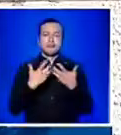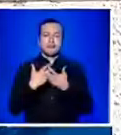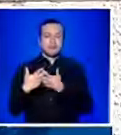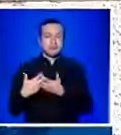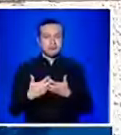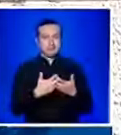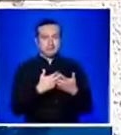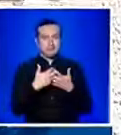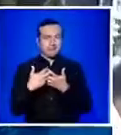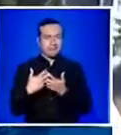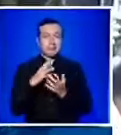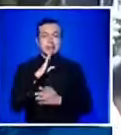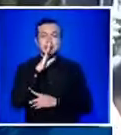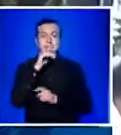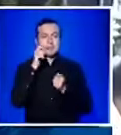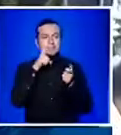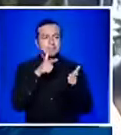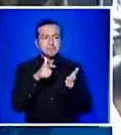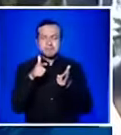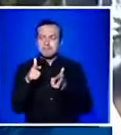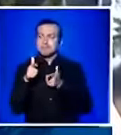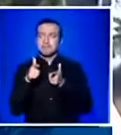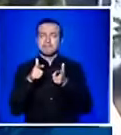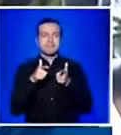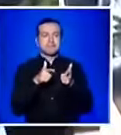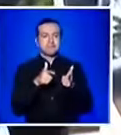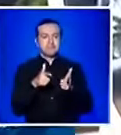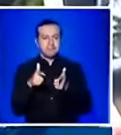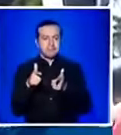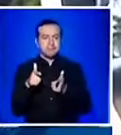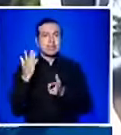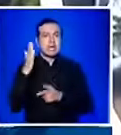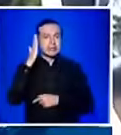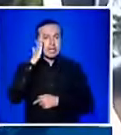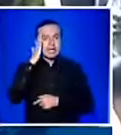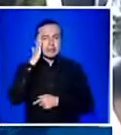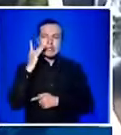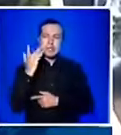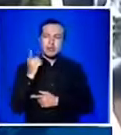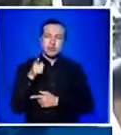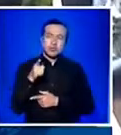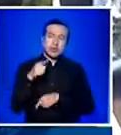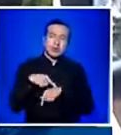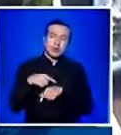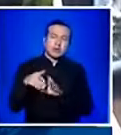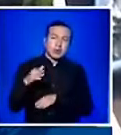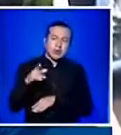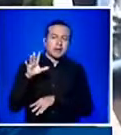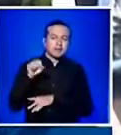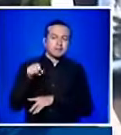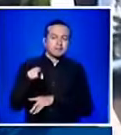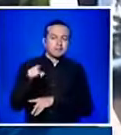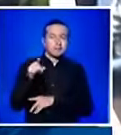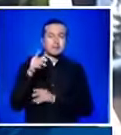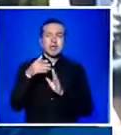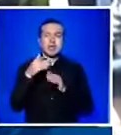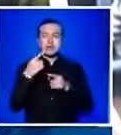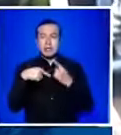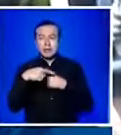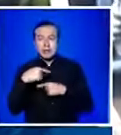Estamos siempre pendientes y cuidándonos entre vecinos. Ya nos conocemos cada uno, sabemos la hora que llegamos, a la hora que